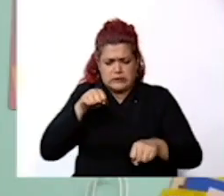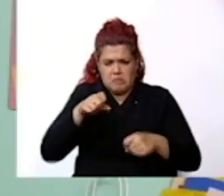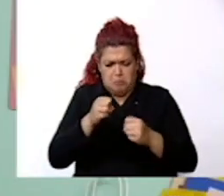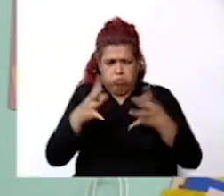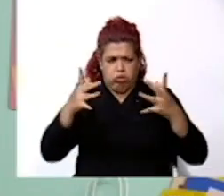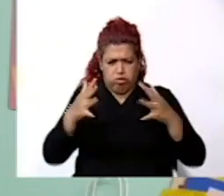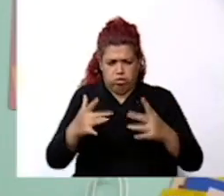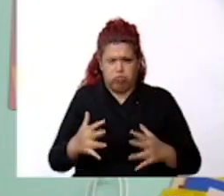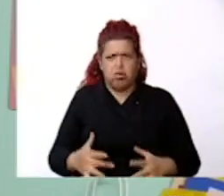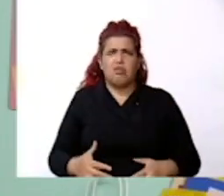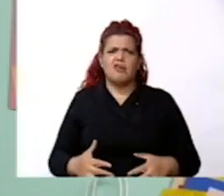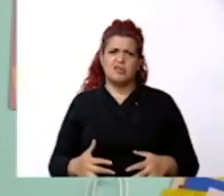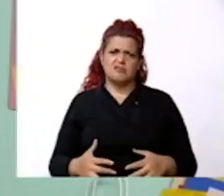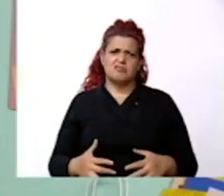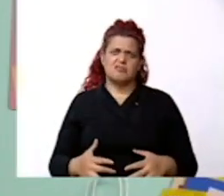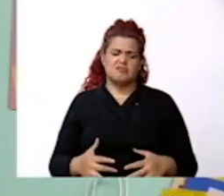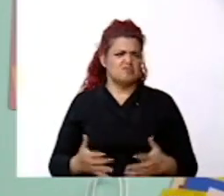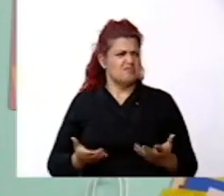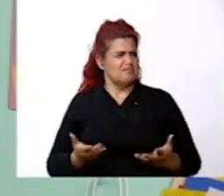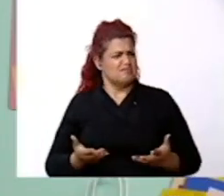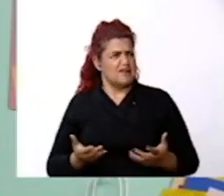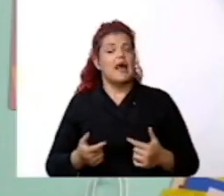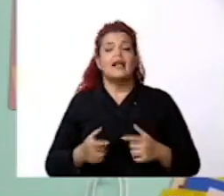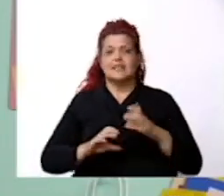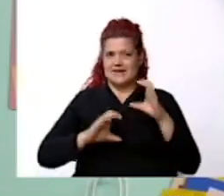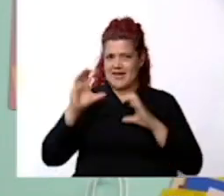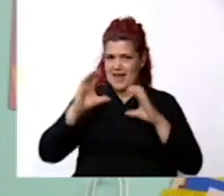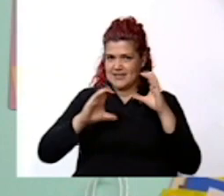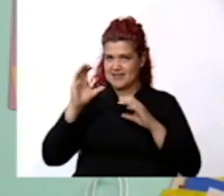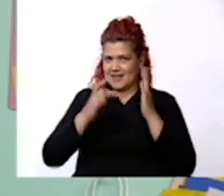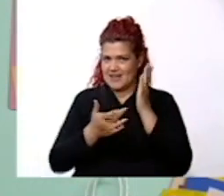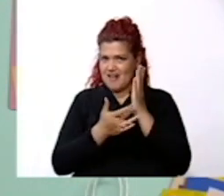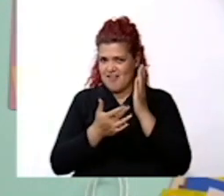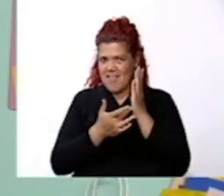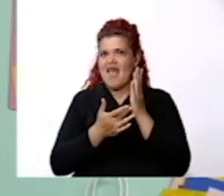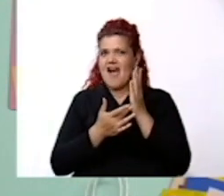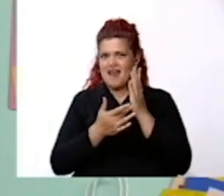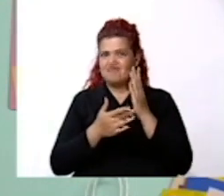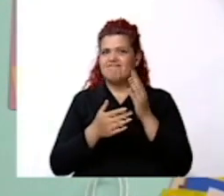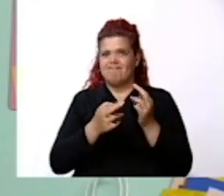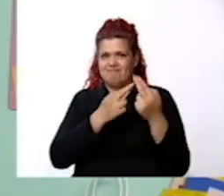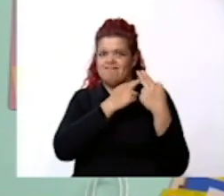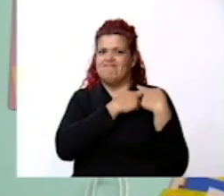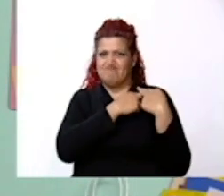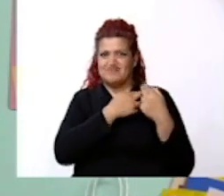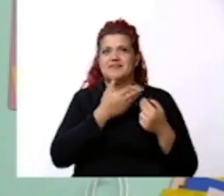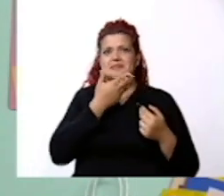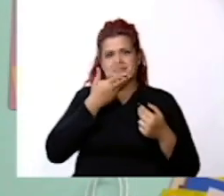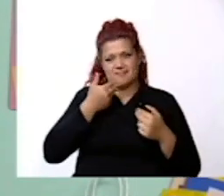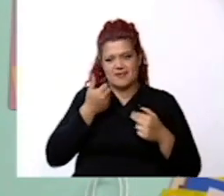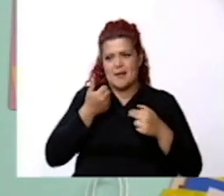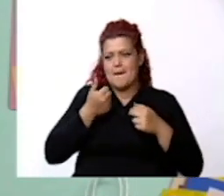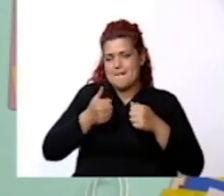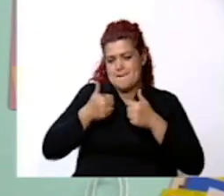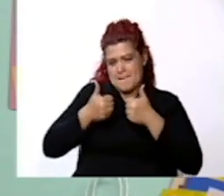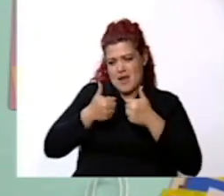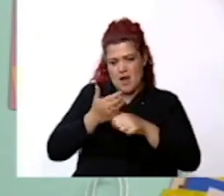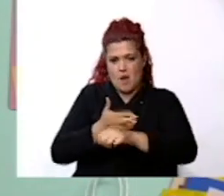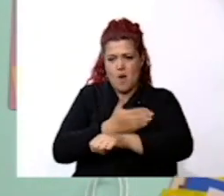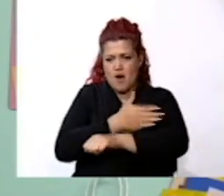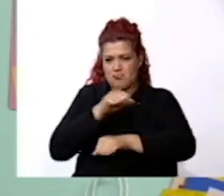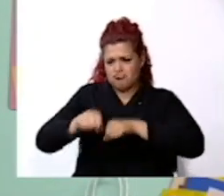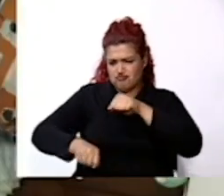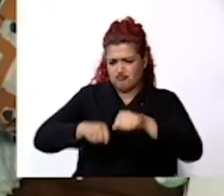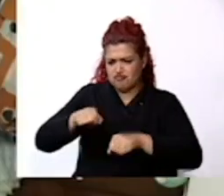¿Qué? La ciencia y la tecnología se encargan de mejorar el marco de metal para que resista los paseos y sea